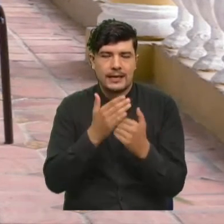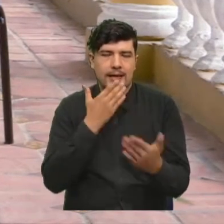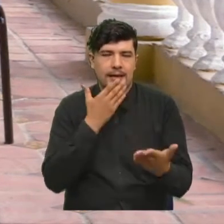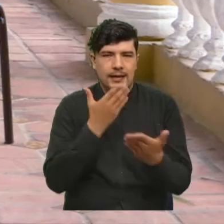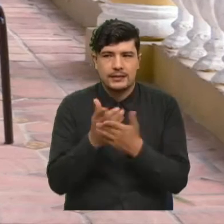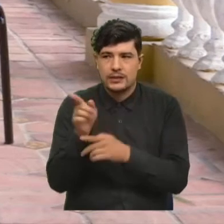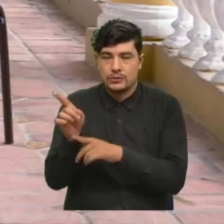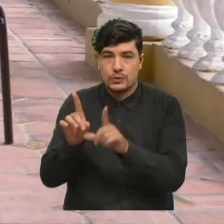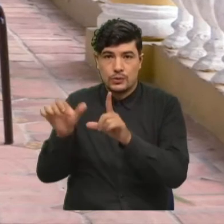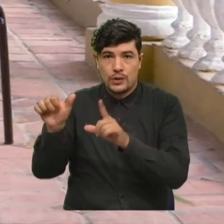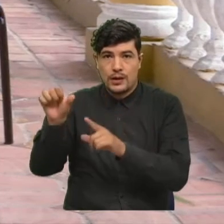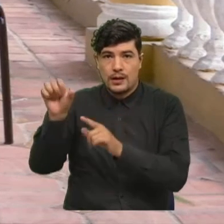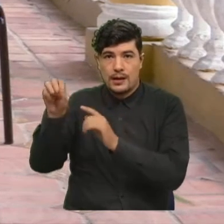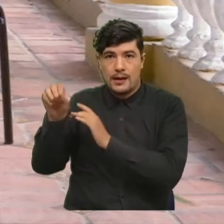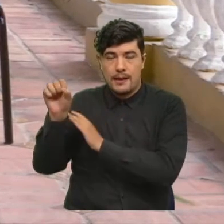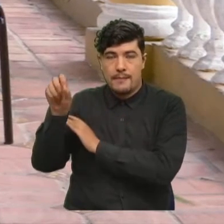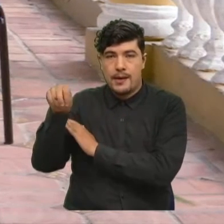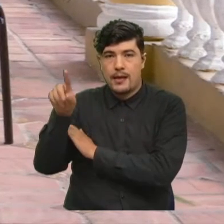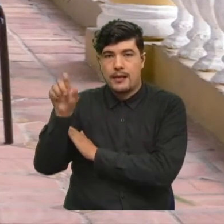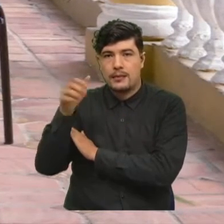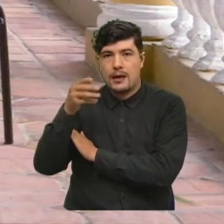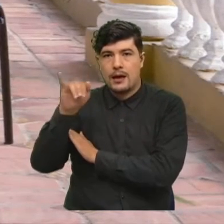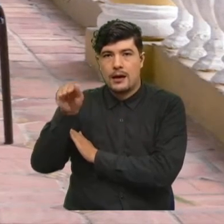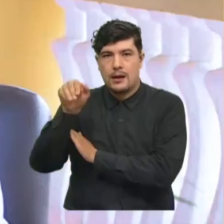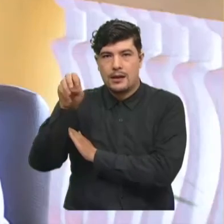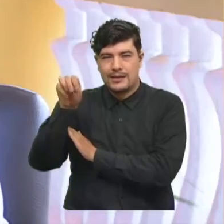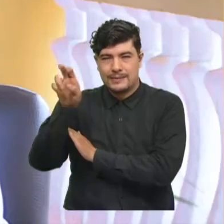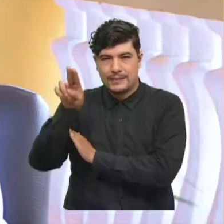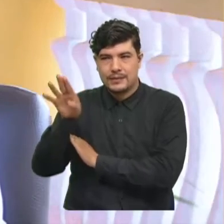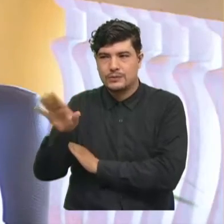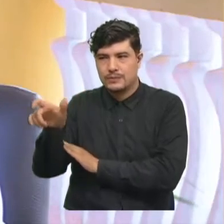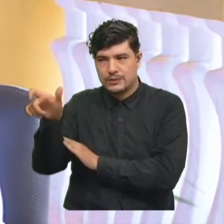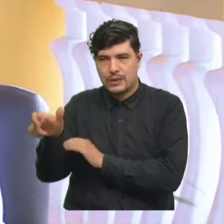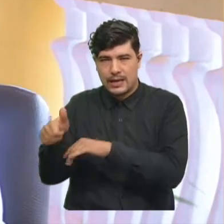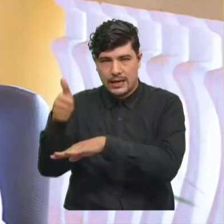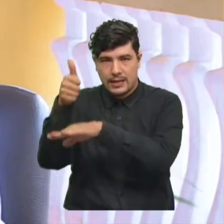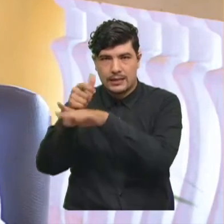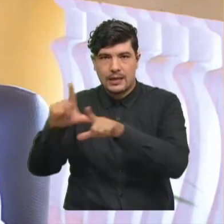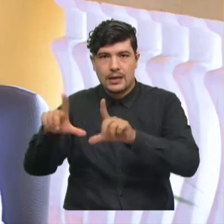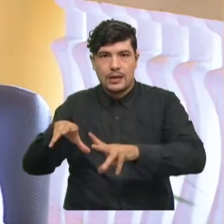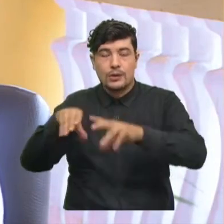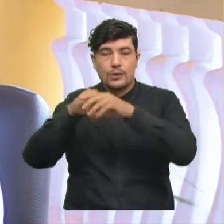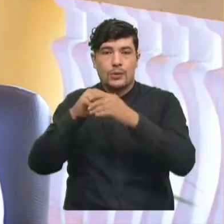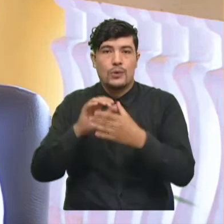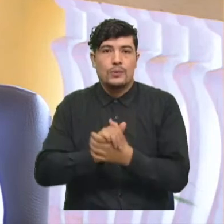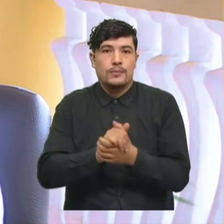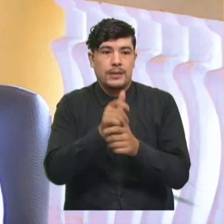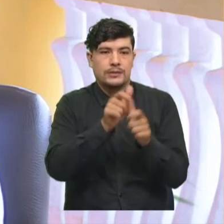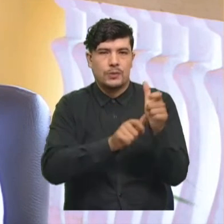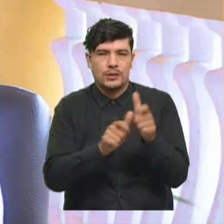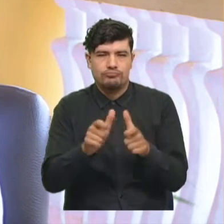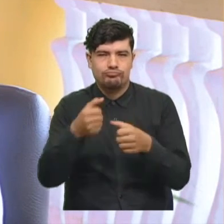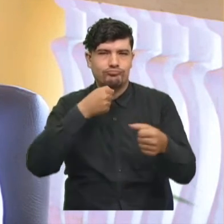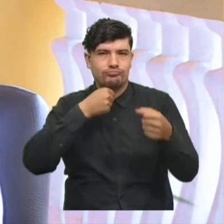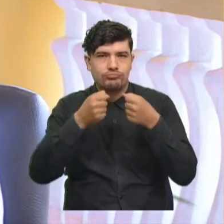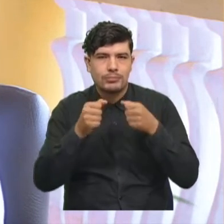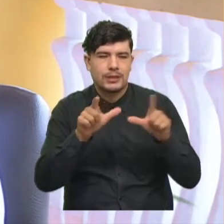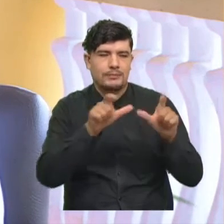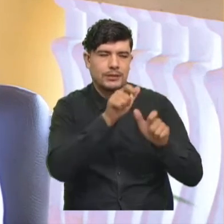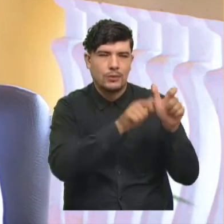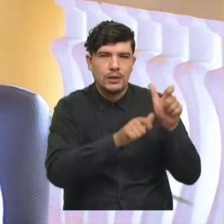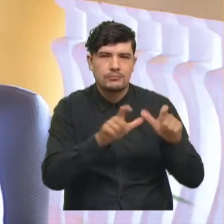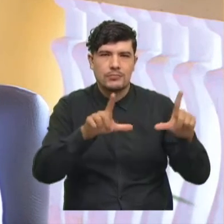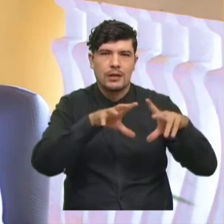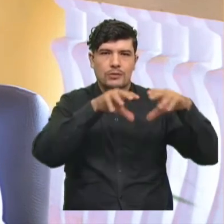banda jaime nuestra gerente entró y a todos los amigos periodistas todo el personal técnico de oriente noticias muchas